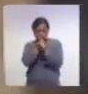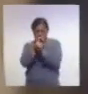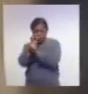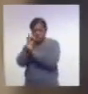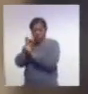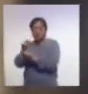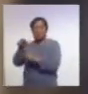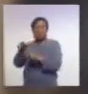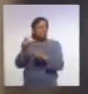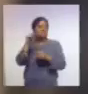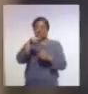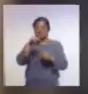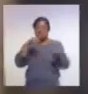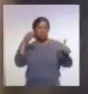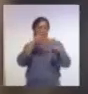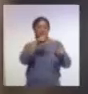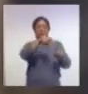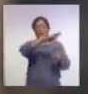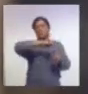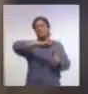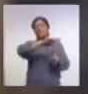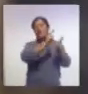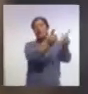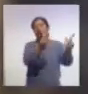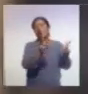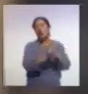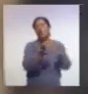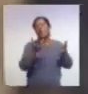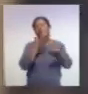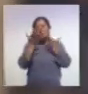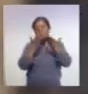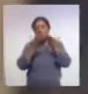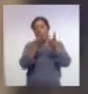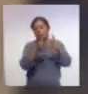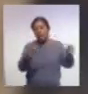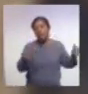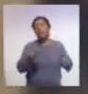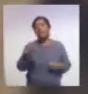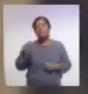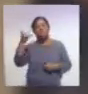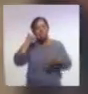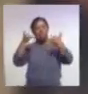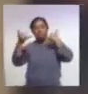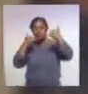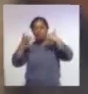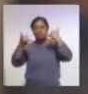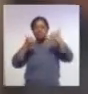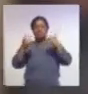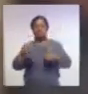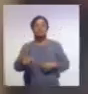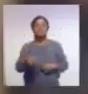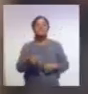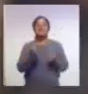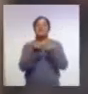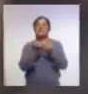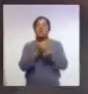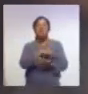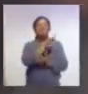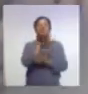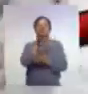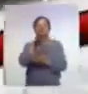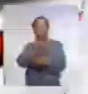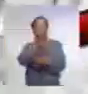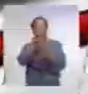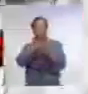en torno al caso de los estudiantes desaparecidos de Ayotzinapa, como el seguimiento a todas las llamadas telefónicas hasta líneas de búsqueda en lugares